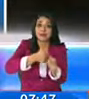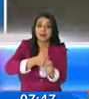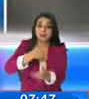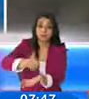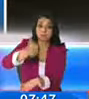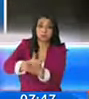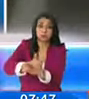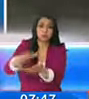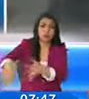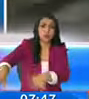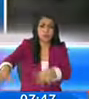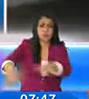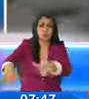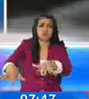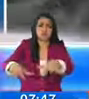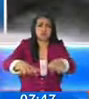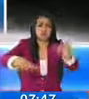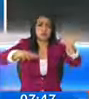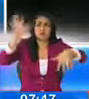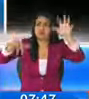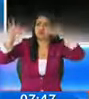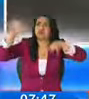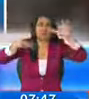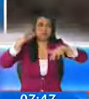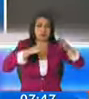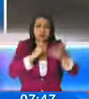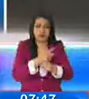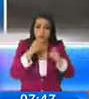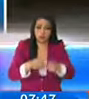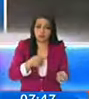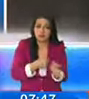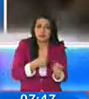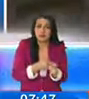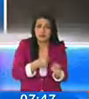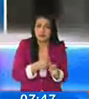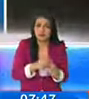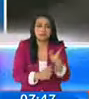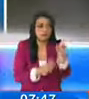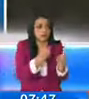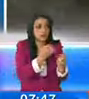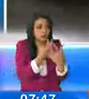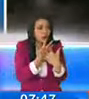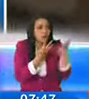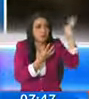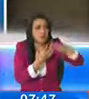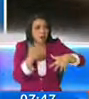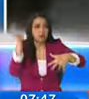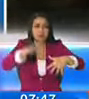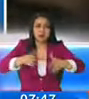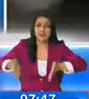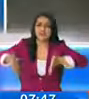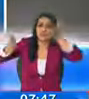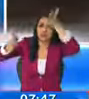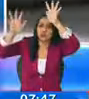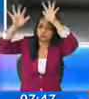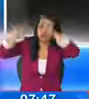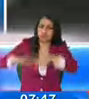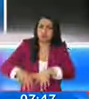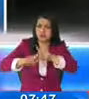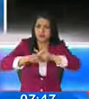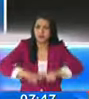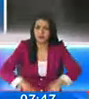sucedió mucho de lo que hoy en día te están contando, ¿verdad? Mucho de lo que te están diciendo de los derrumbes. Justamente se